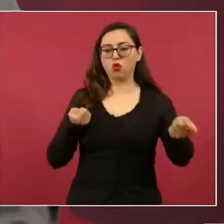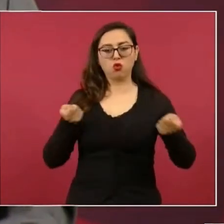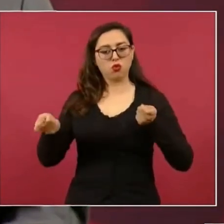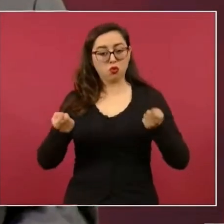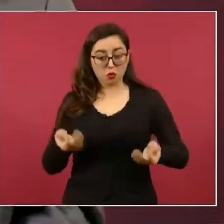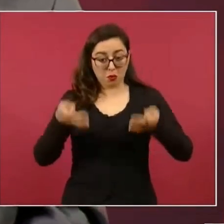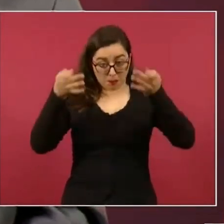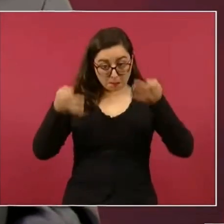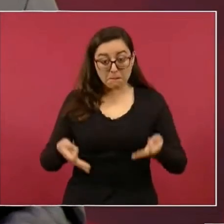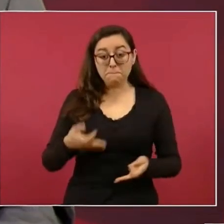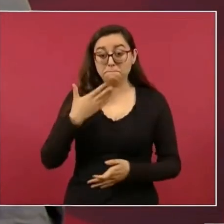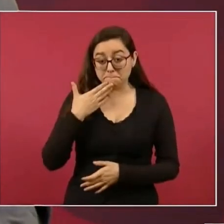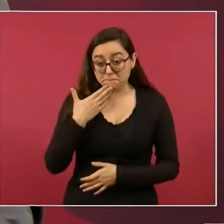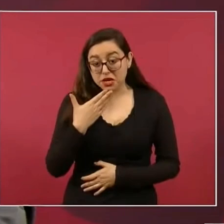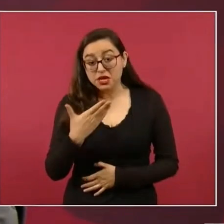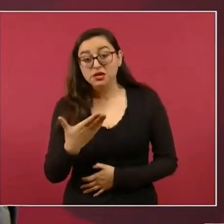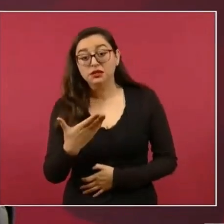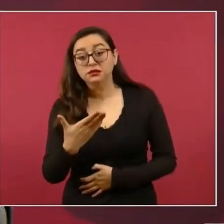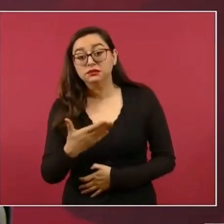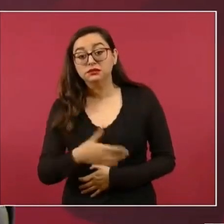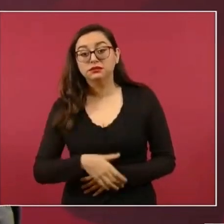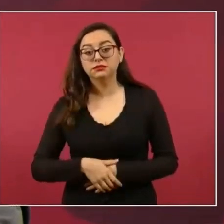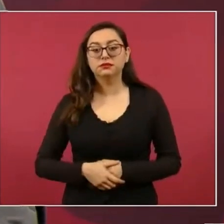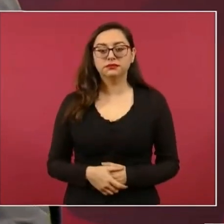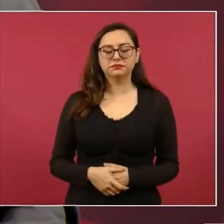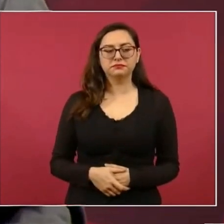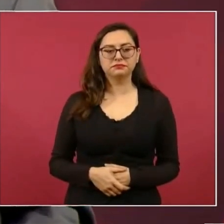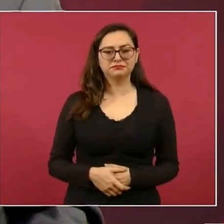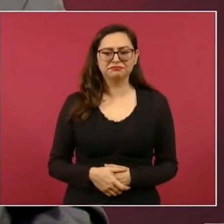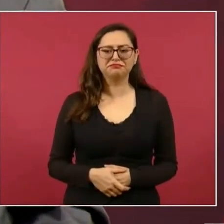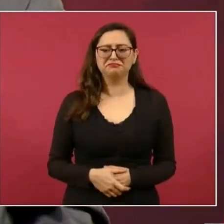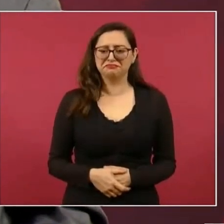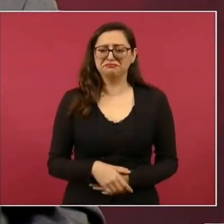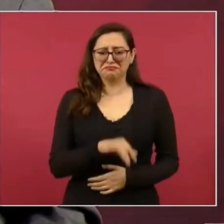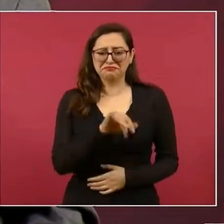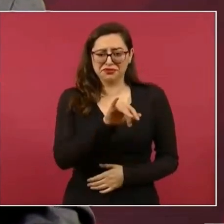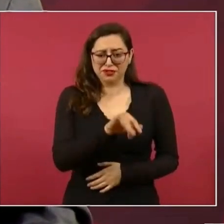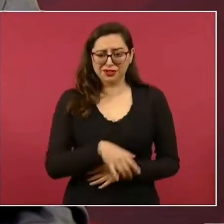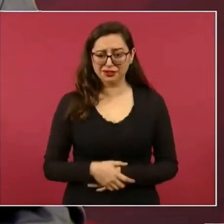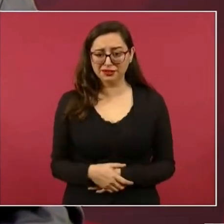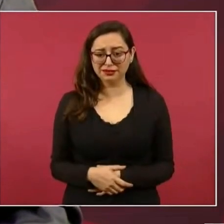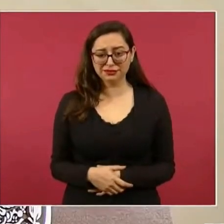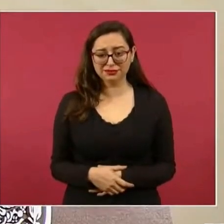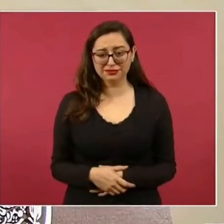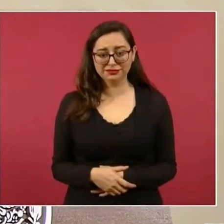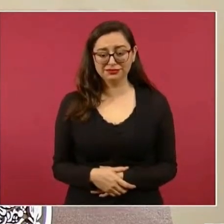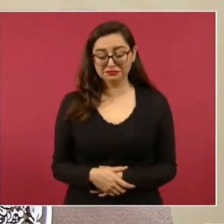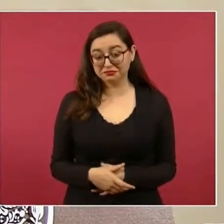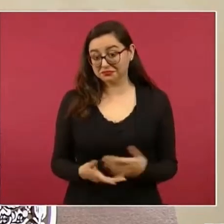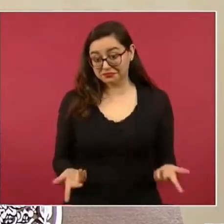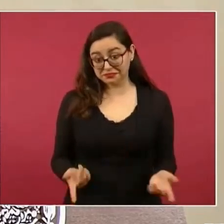primero la Constitución del 17 es una gran Constitución, aún